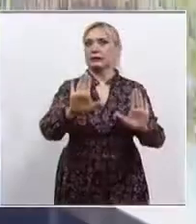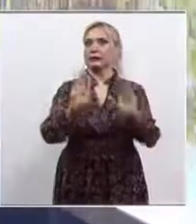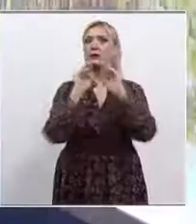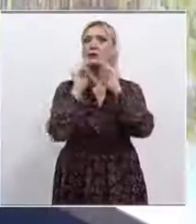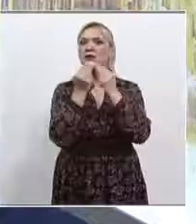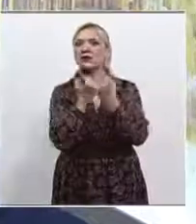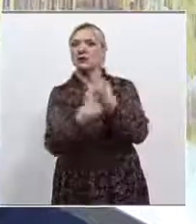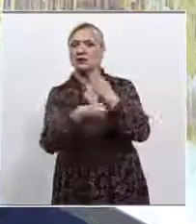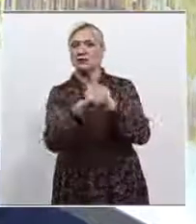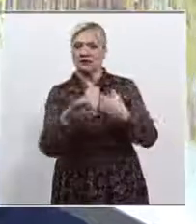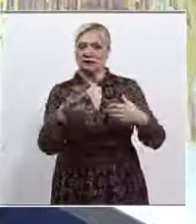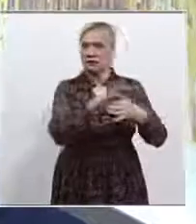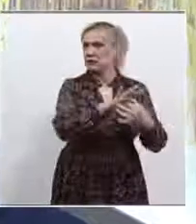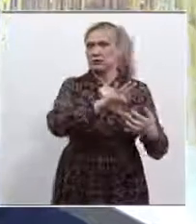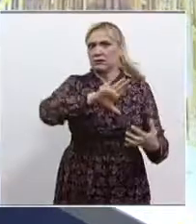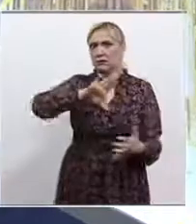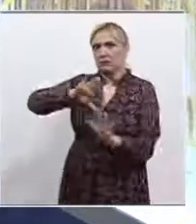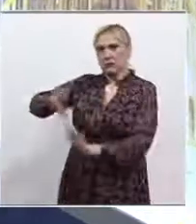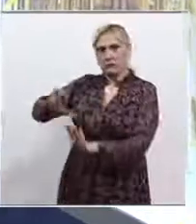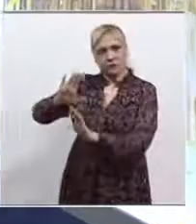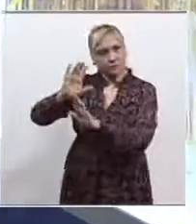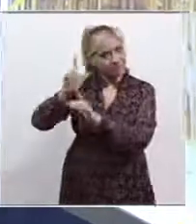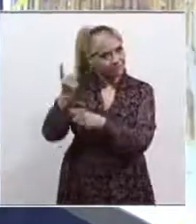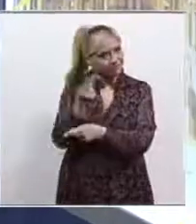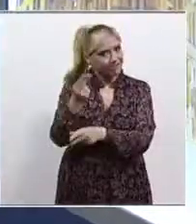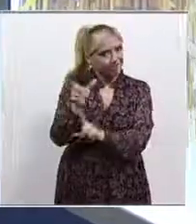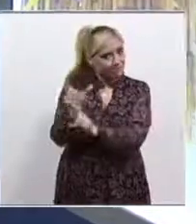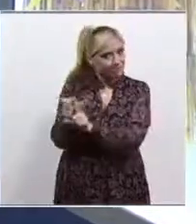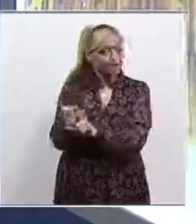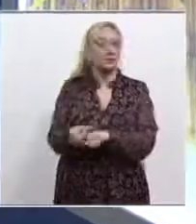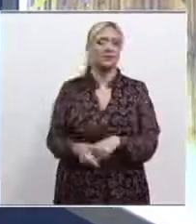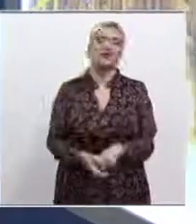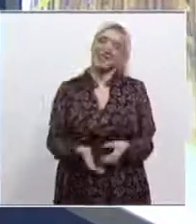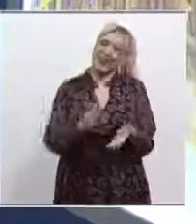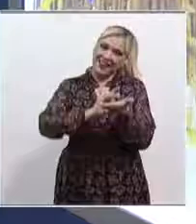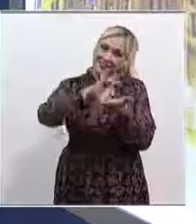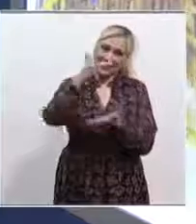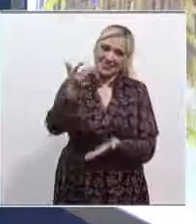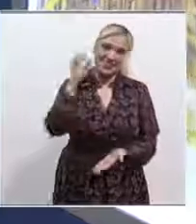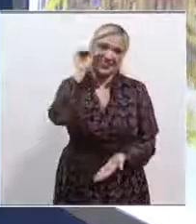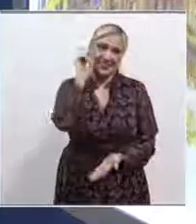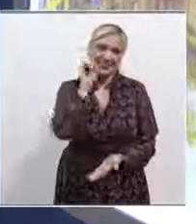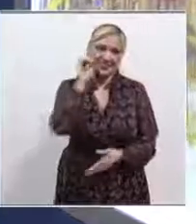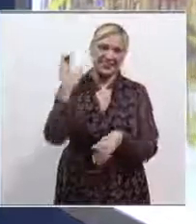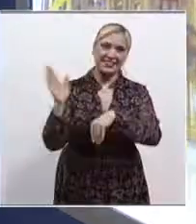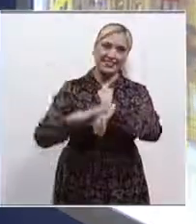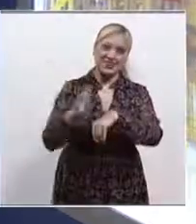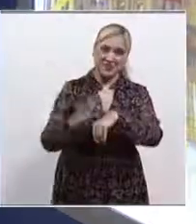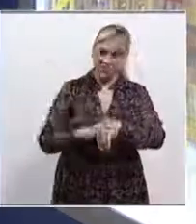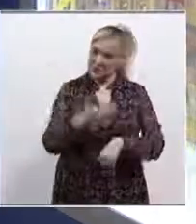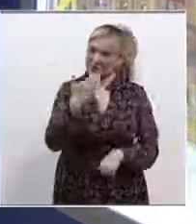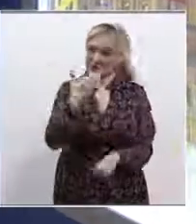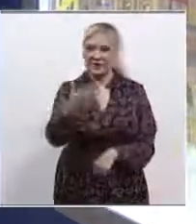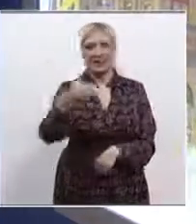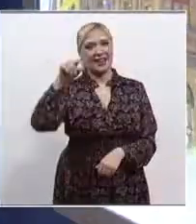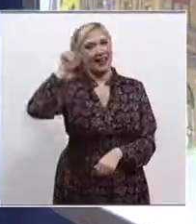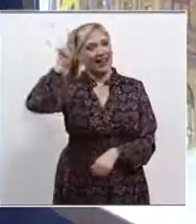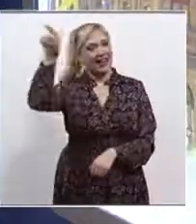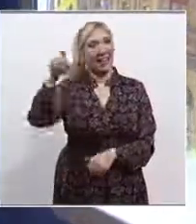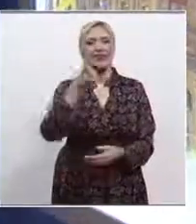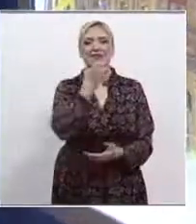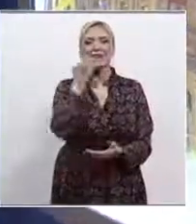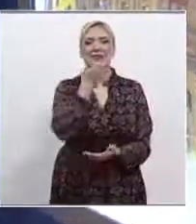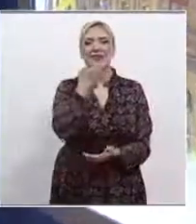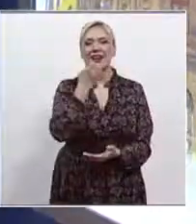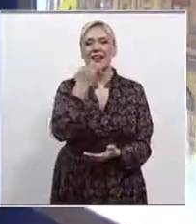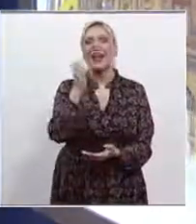Por ahora, el reporte que tenemos. Muchas gracias, Óscar. por tu reporte desde la Ciudad Judicial,